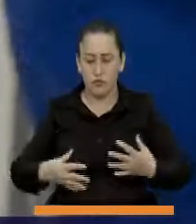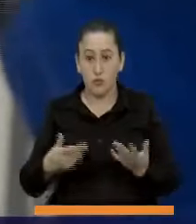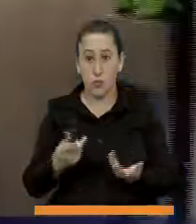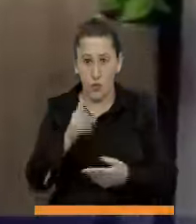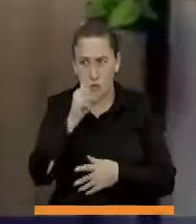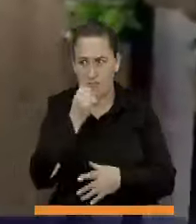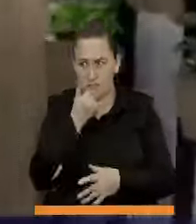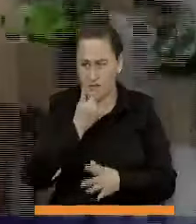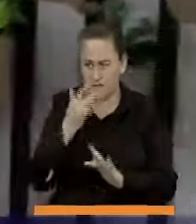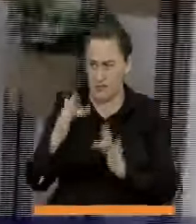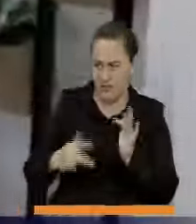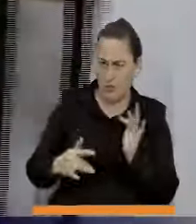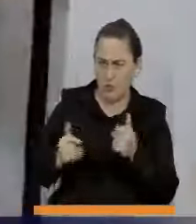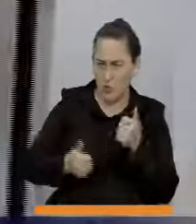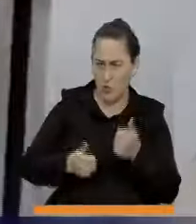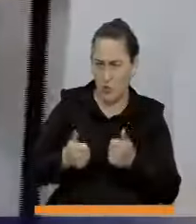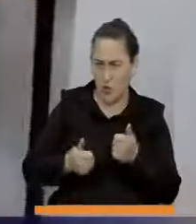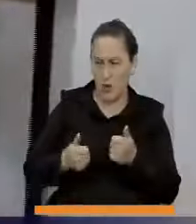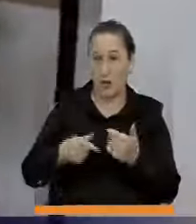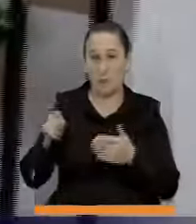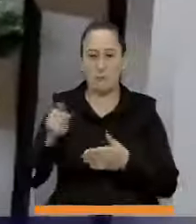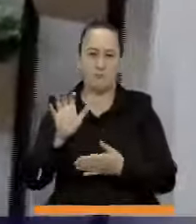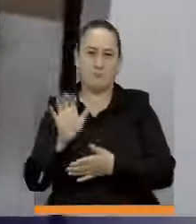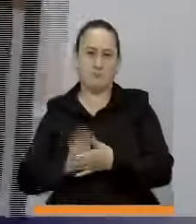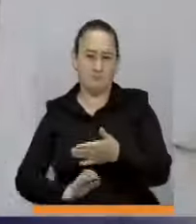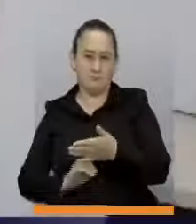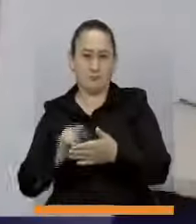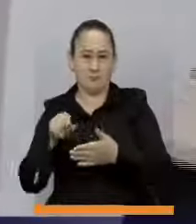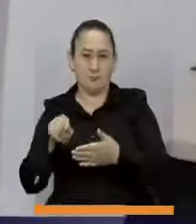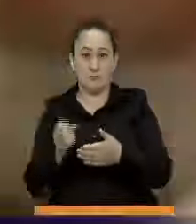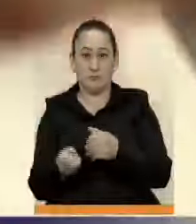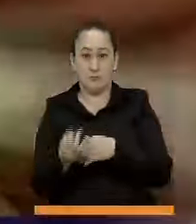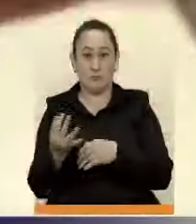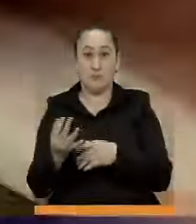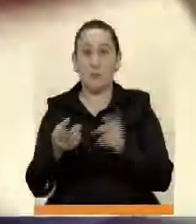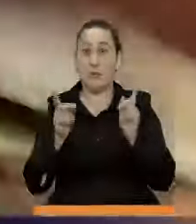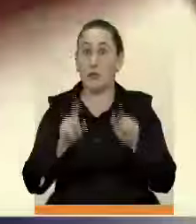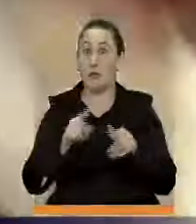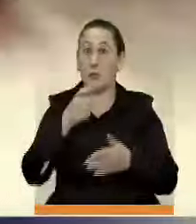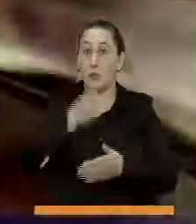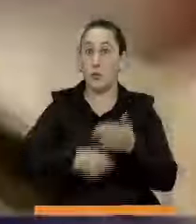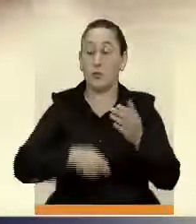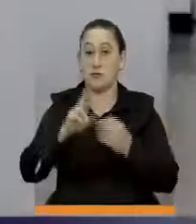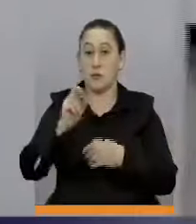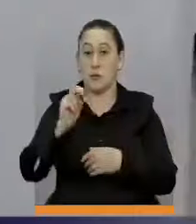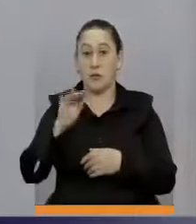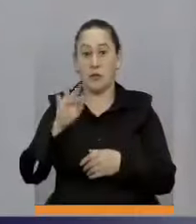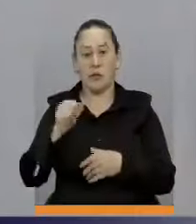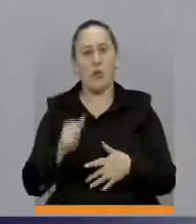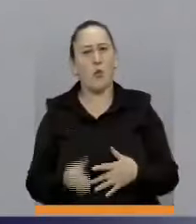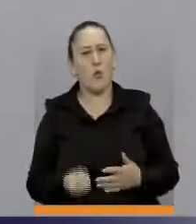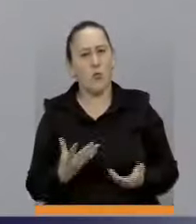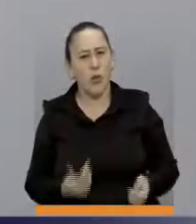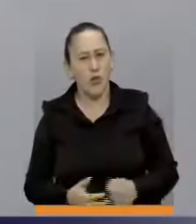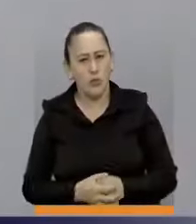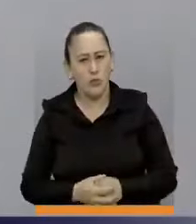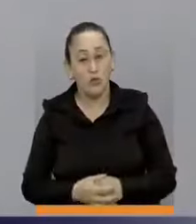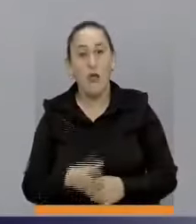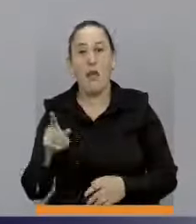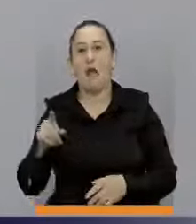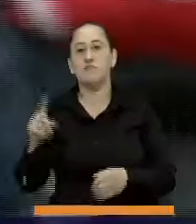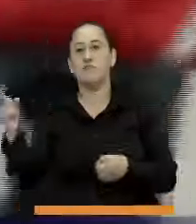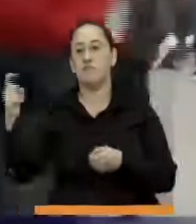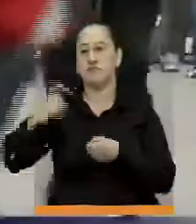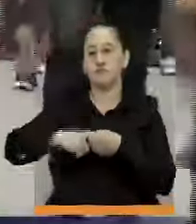encontradas es que con el ánimo de bajar la base gravable y por ende el impuesto de renta, se están incluyendo como dependientes a